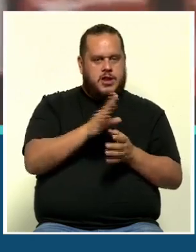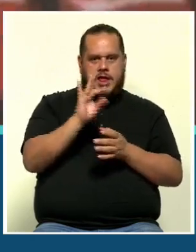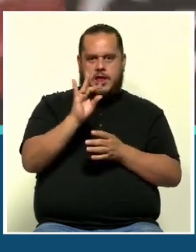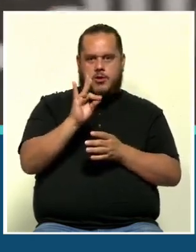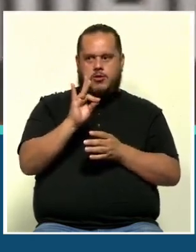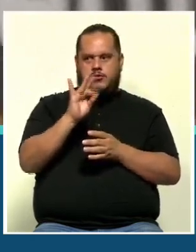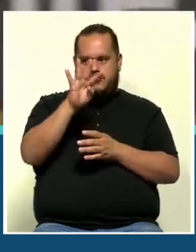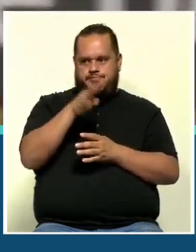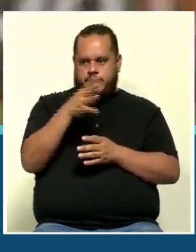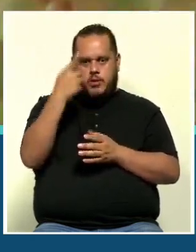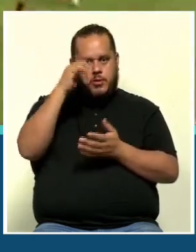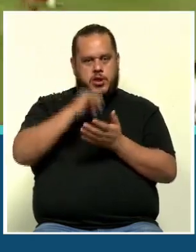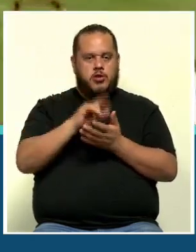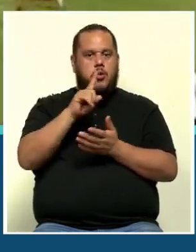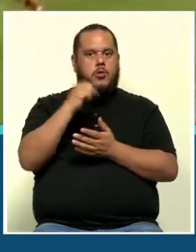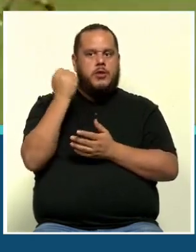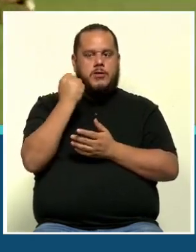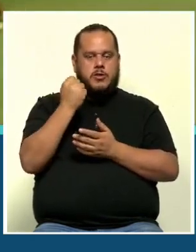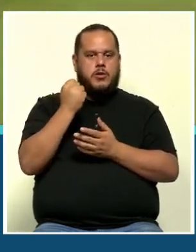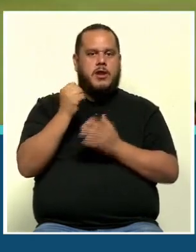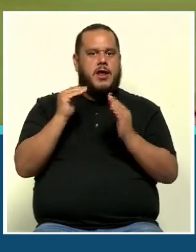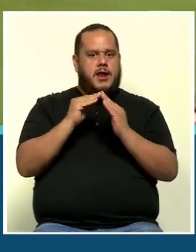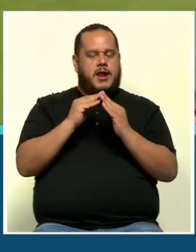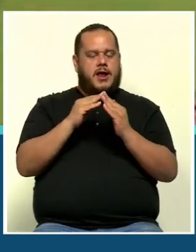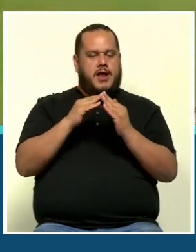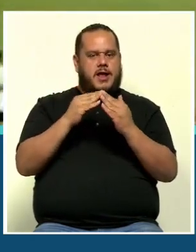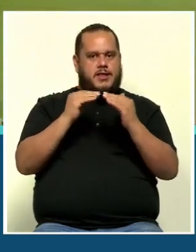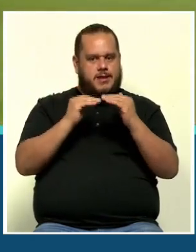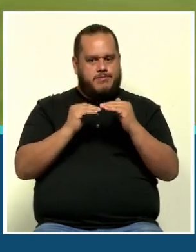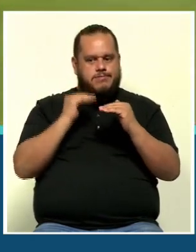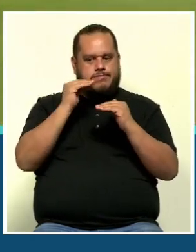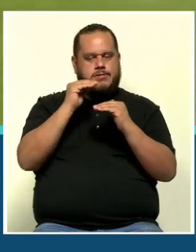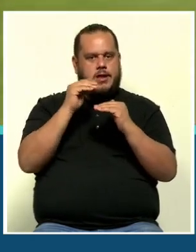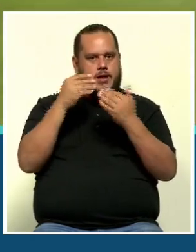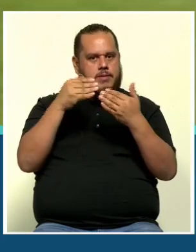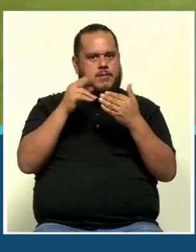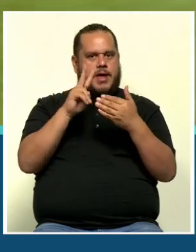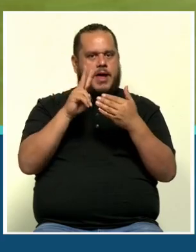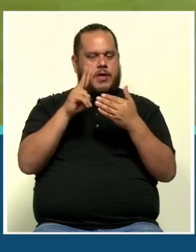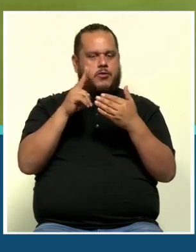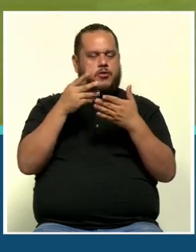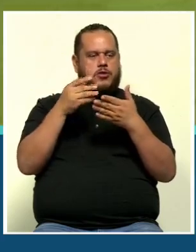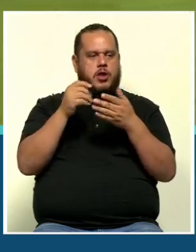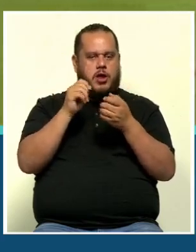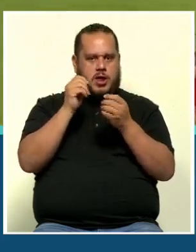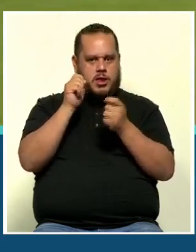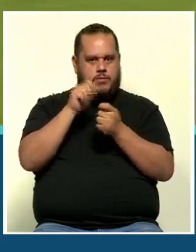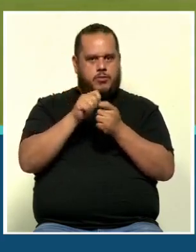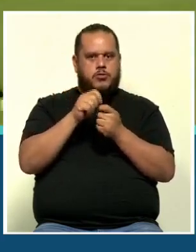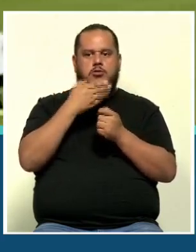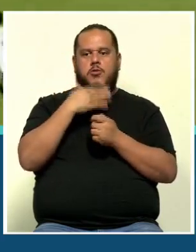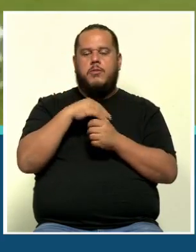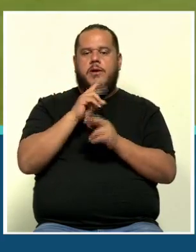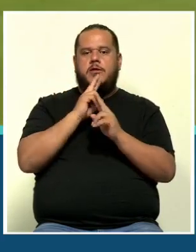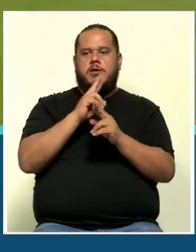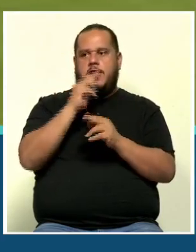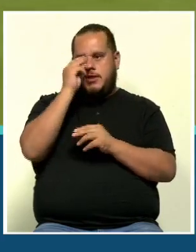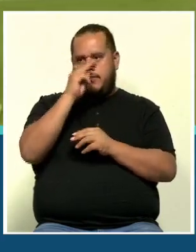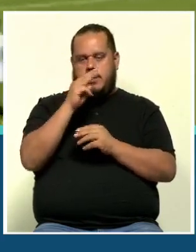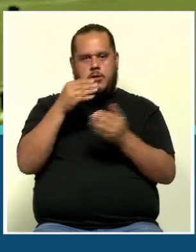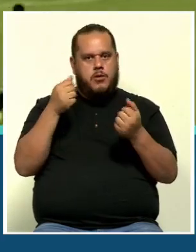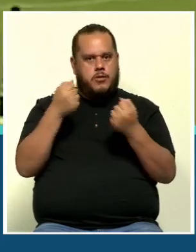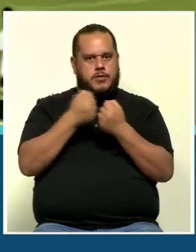Por eso, una victoria en casa recortará la diferencia con Panamá a 2 unidades. Además, un mal resultado de México ante